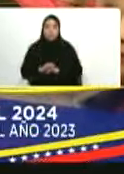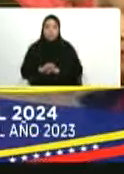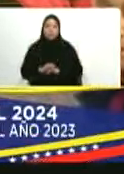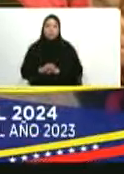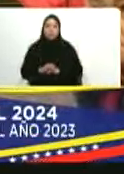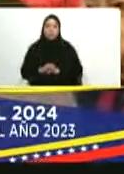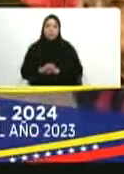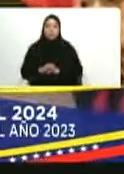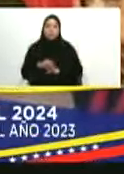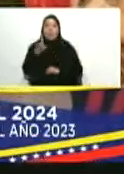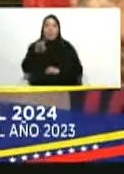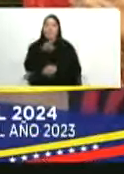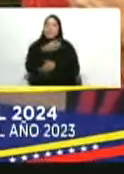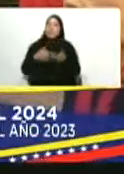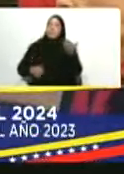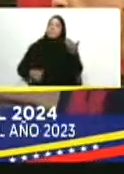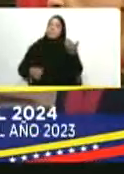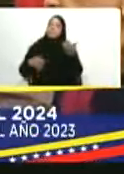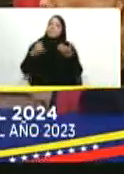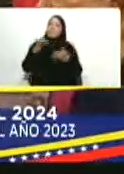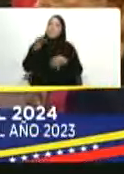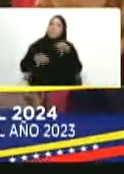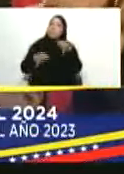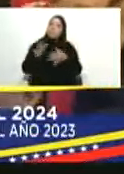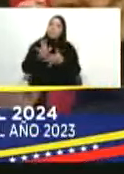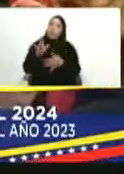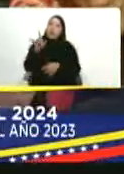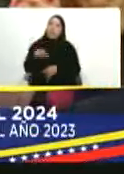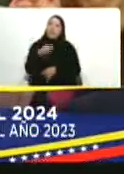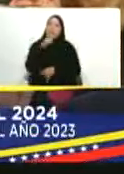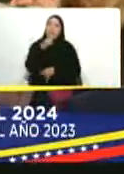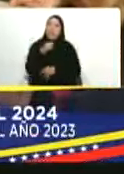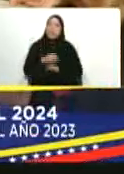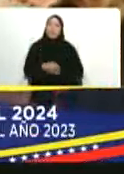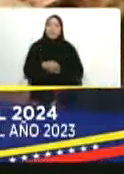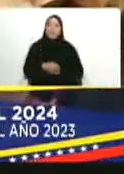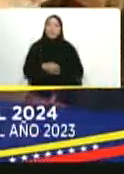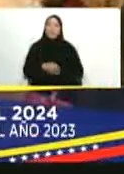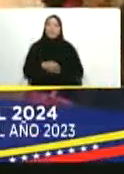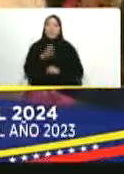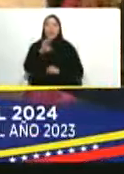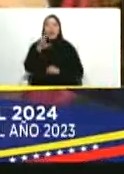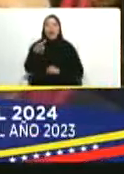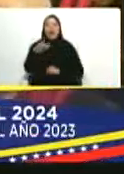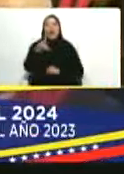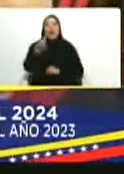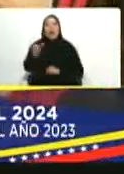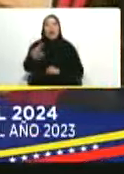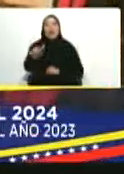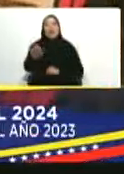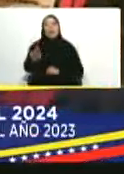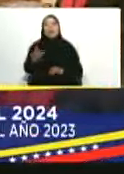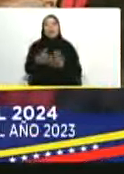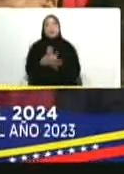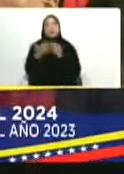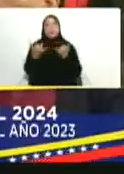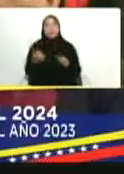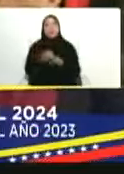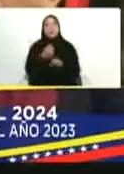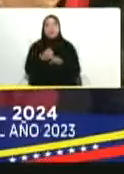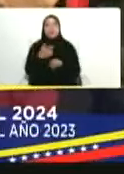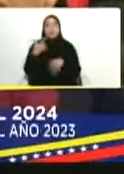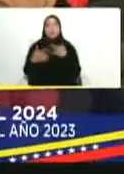Justicia, el primer vicepresidente del Tribunal Supremo de Justicia, Edgar Gavidia Rodríguez, así como también la segunda